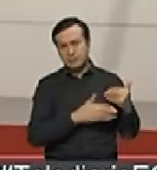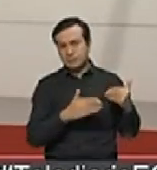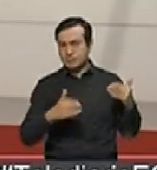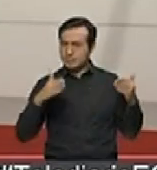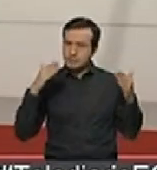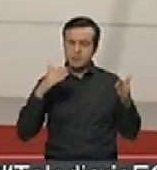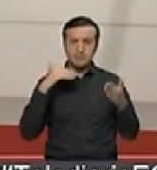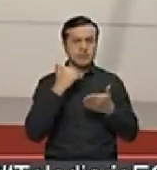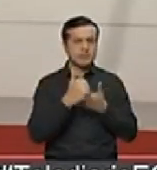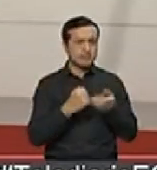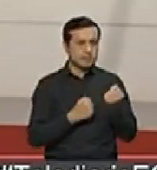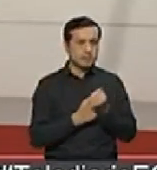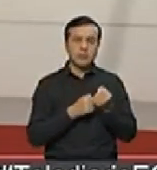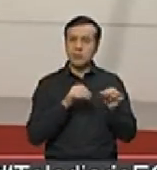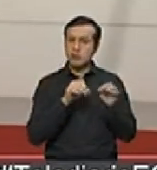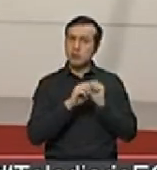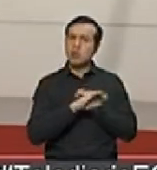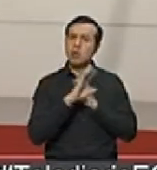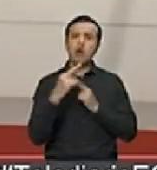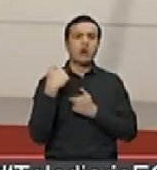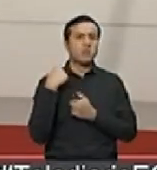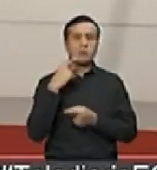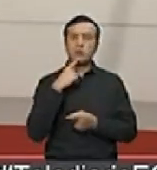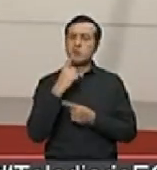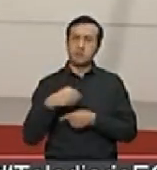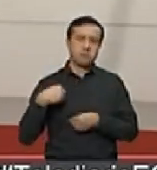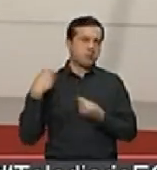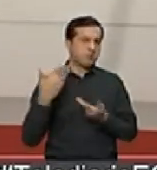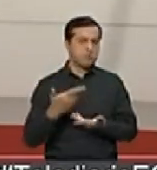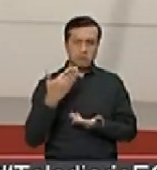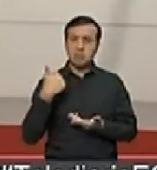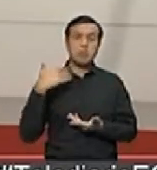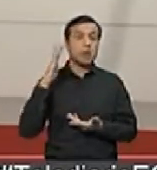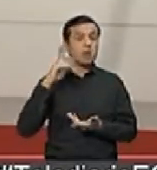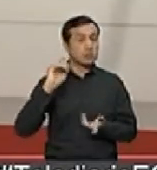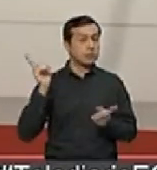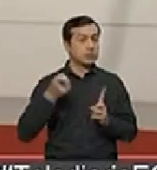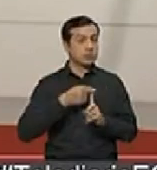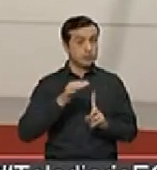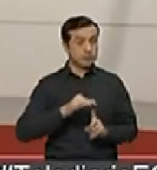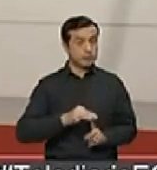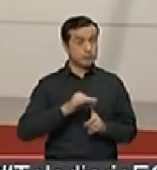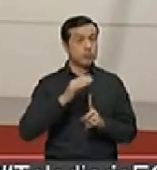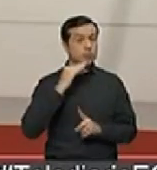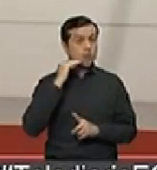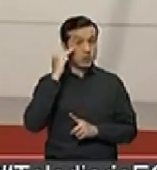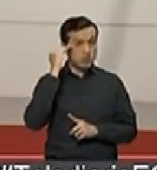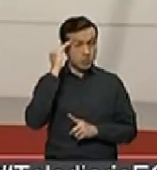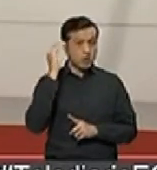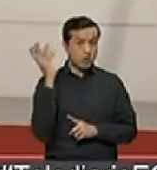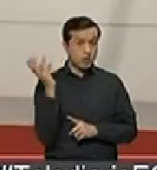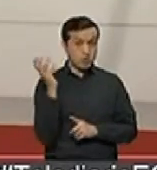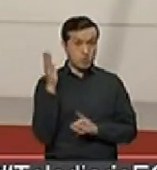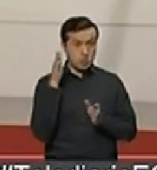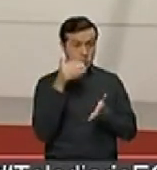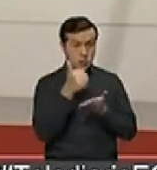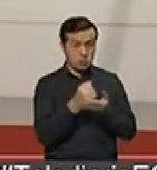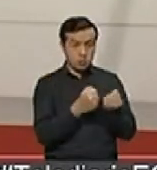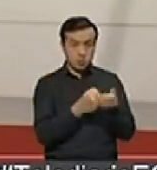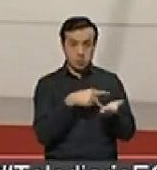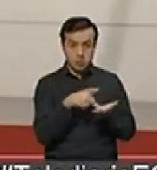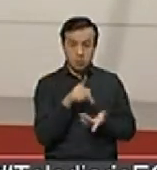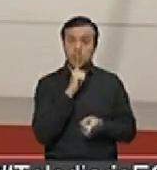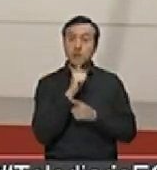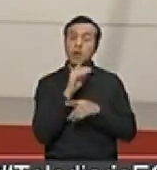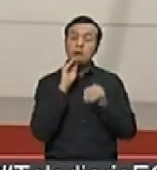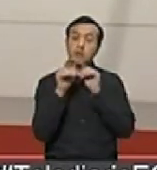ha determinado con claridad y con responsabilidad que es una de las principales prioridades del gobierno atender a los jubilados. Por lo tanto, valga la oportunidad